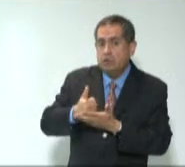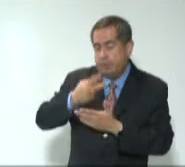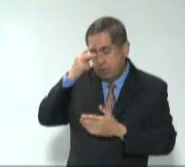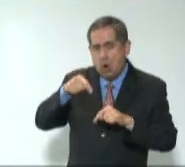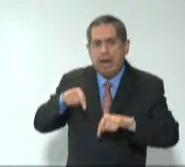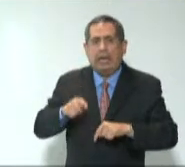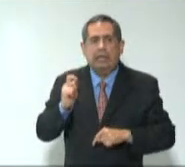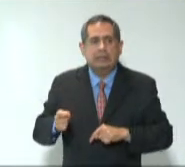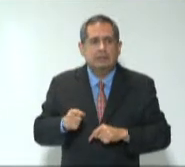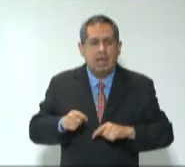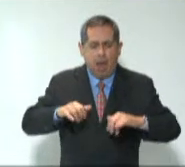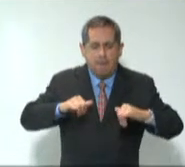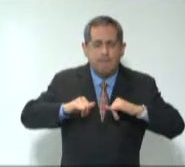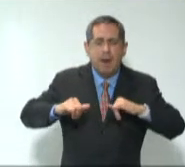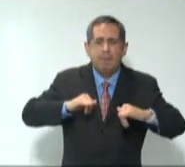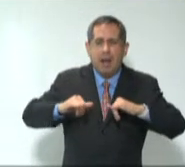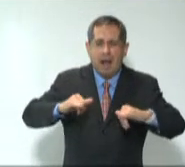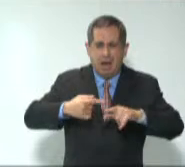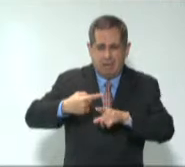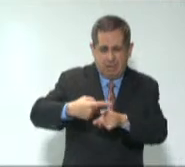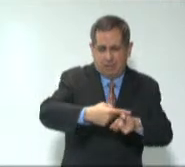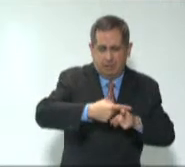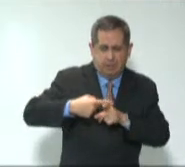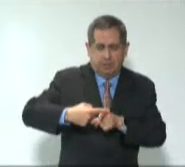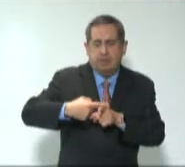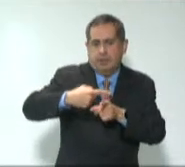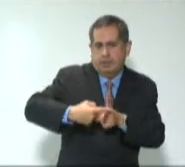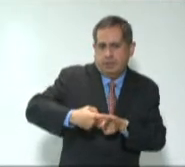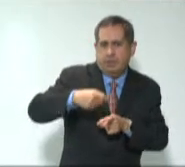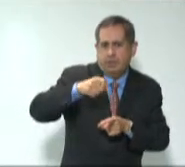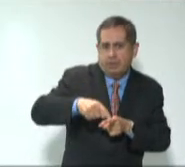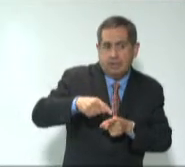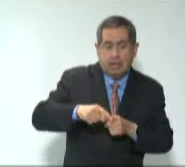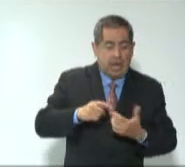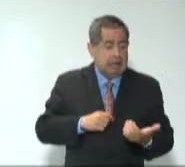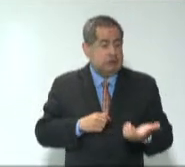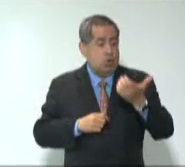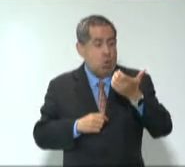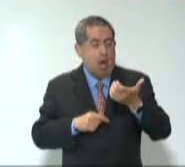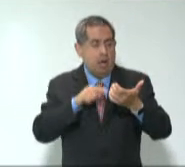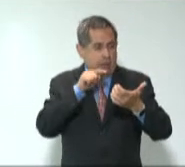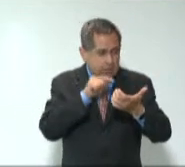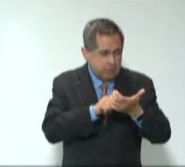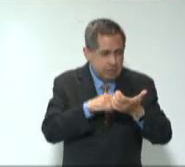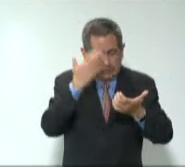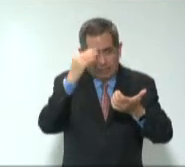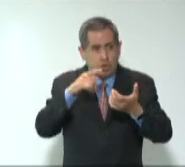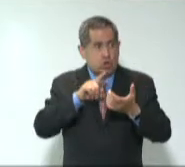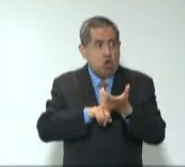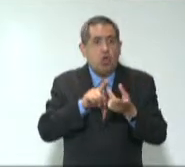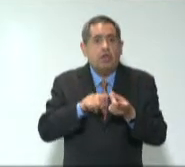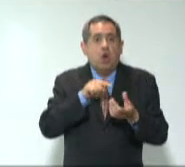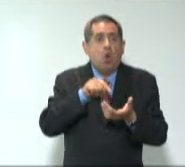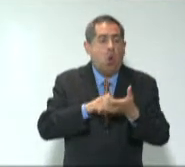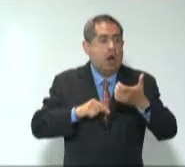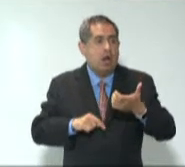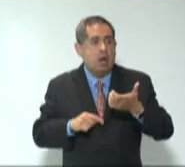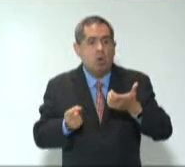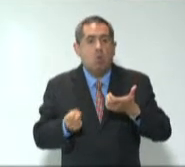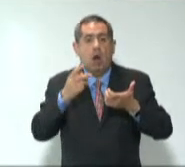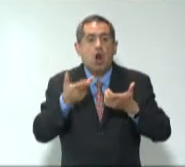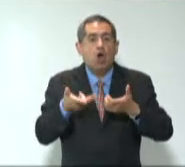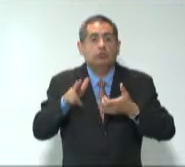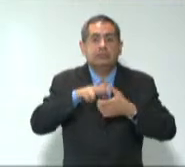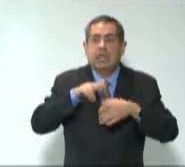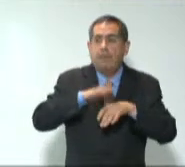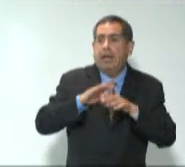es este mapa geor referenciado que a partir de mi celular me permite saber donde yo estoy ubicado Cuál es el